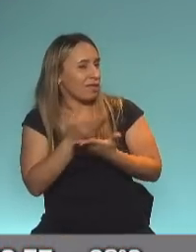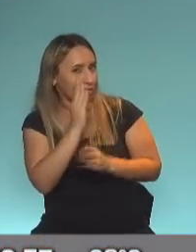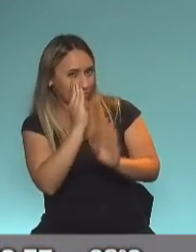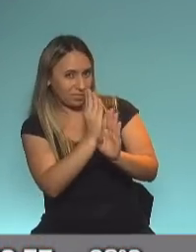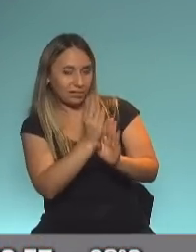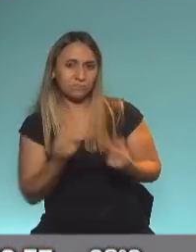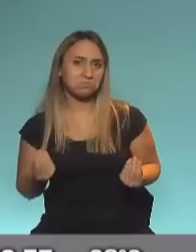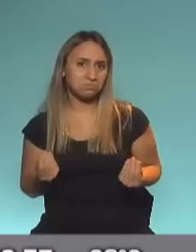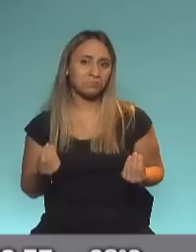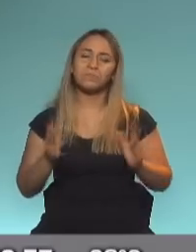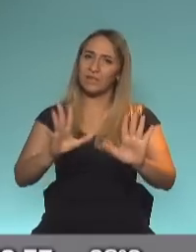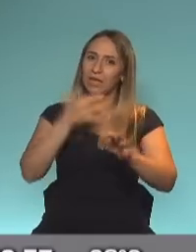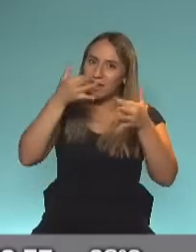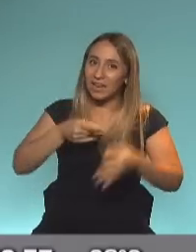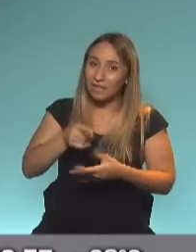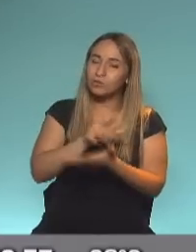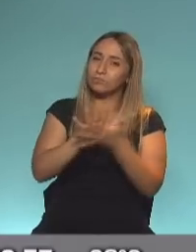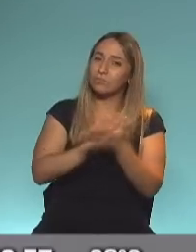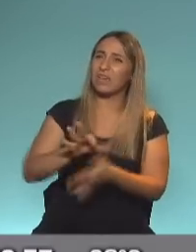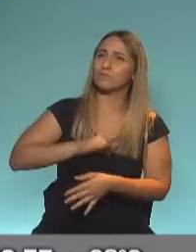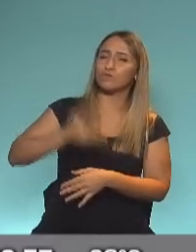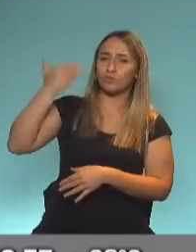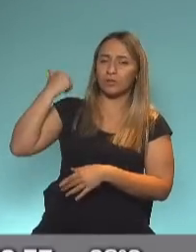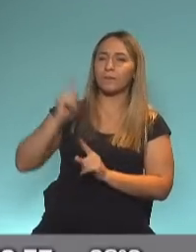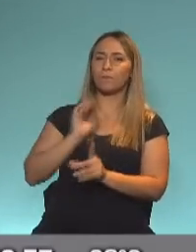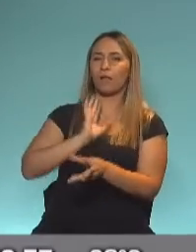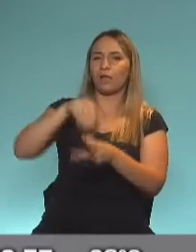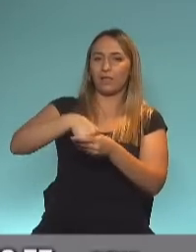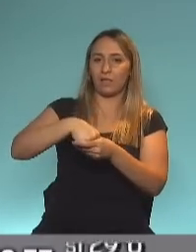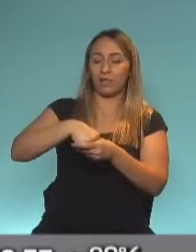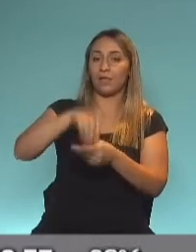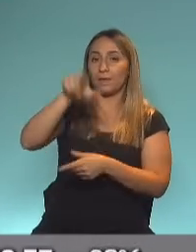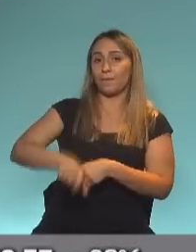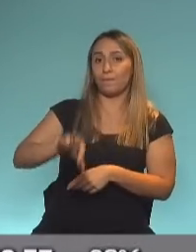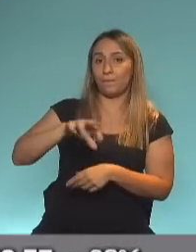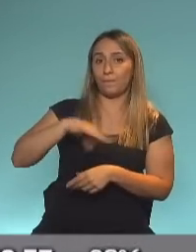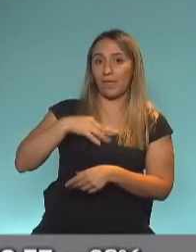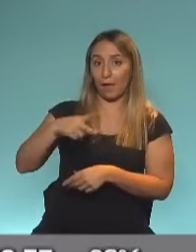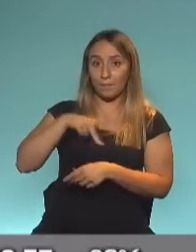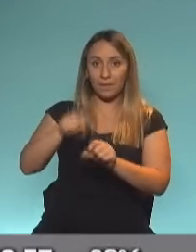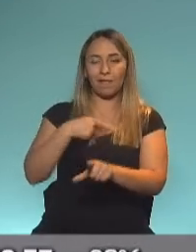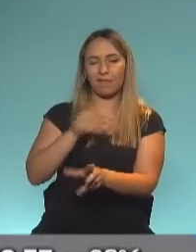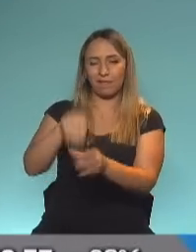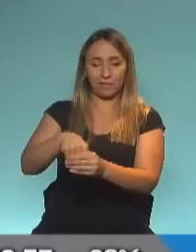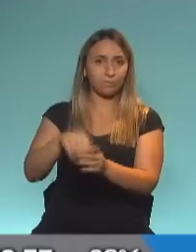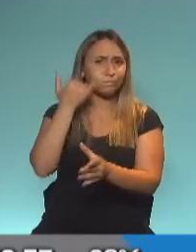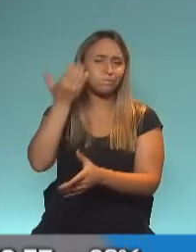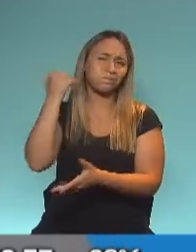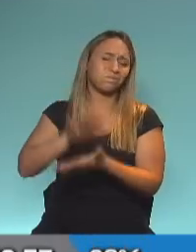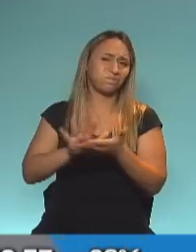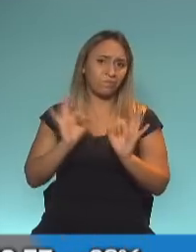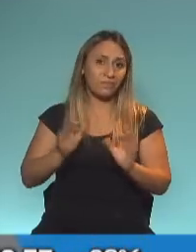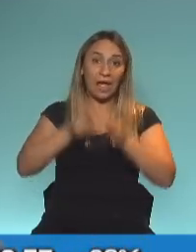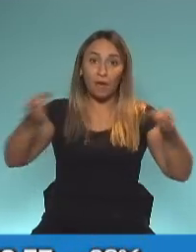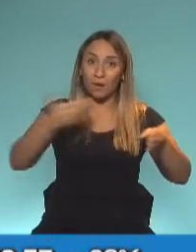hace muchísimos años, ¿no? Lo que es la intromisión en la vida privada. Y yo le diría que en la época de Macri ni siquiera